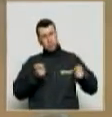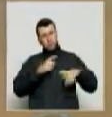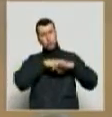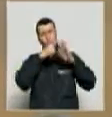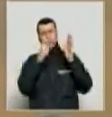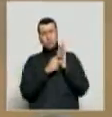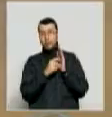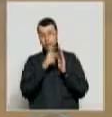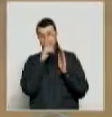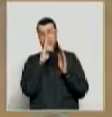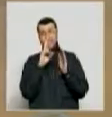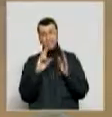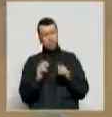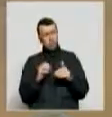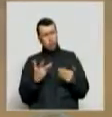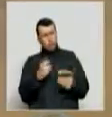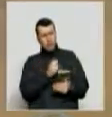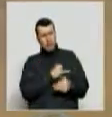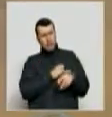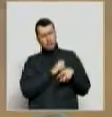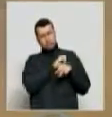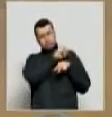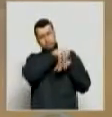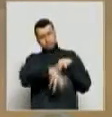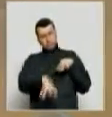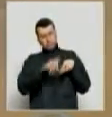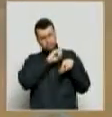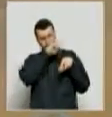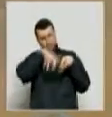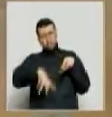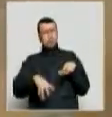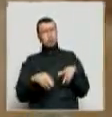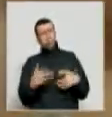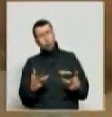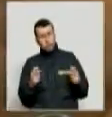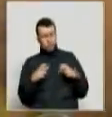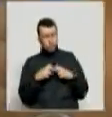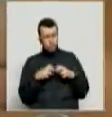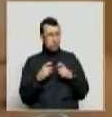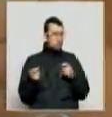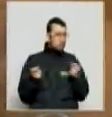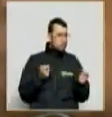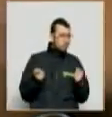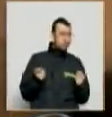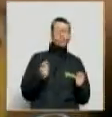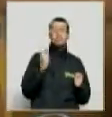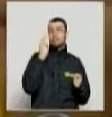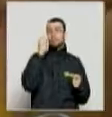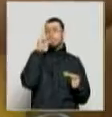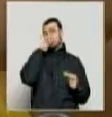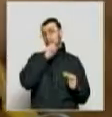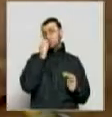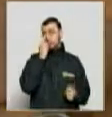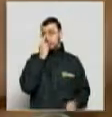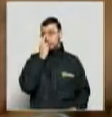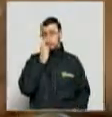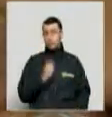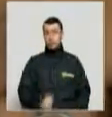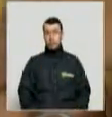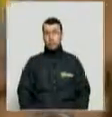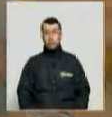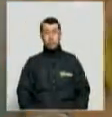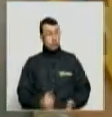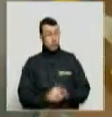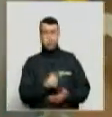en 3D, en tercera dimensión, para evaluar todas las cavidades cardíacas y cómo se comporta la electricidad en cada una de las partes del corazón. Por eso es un